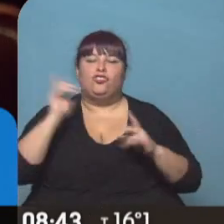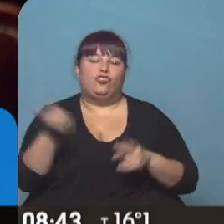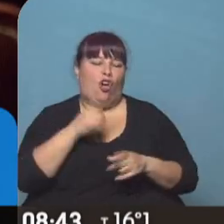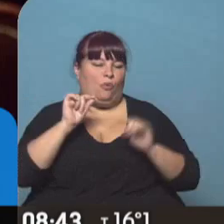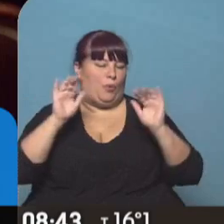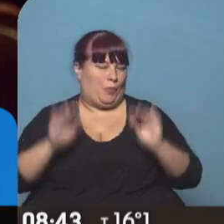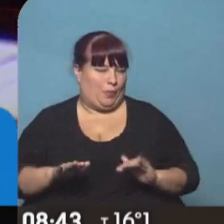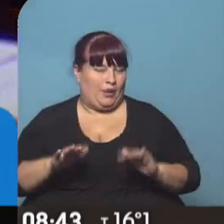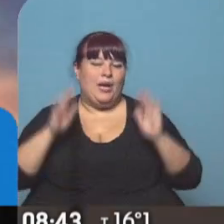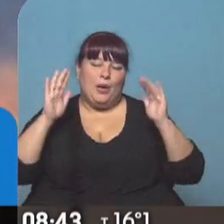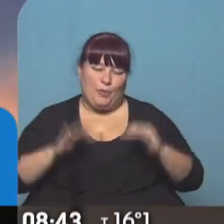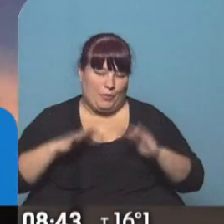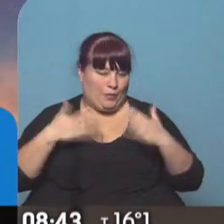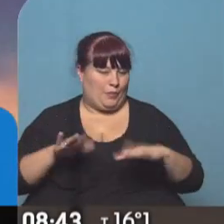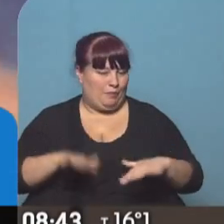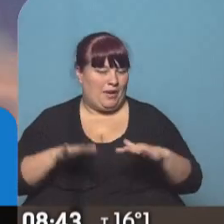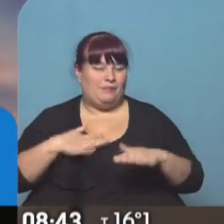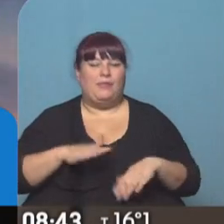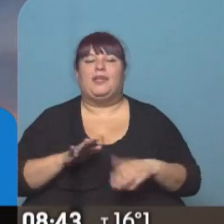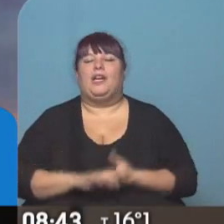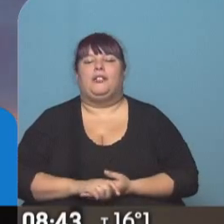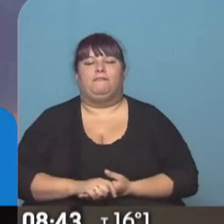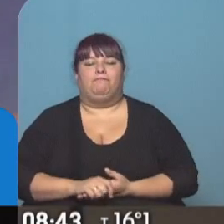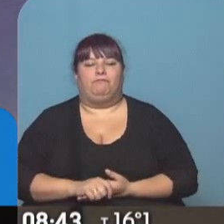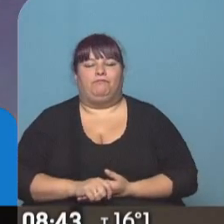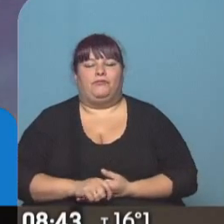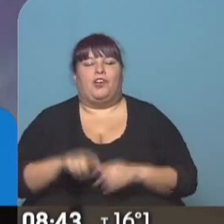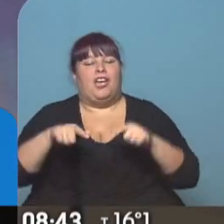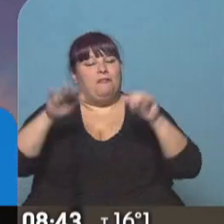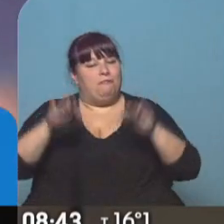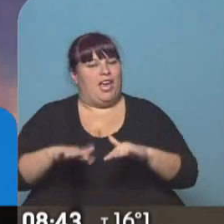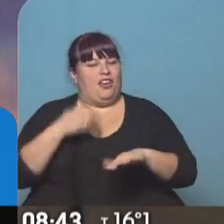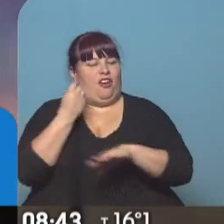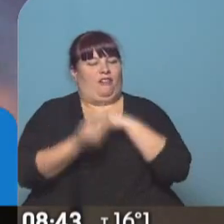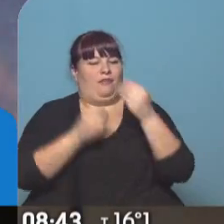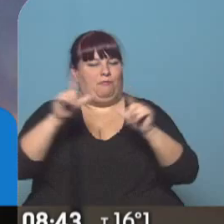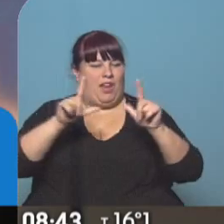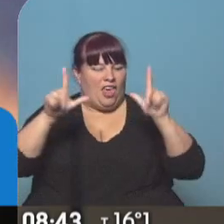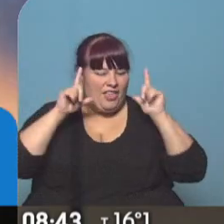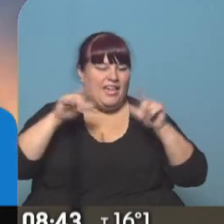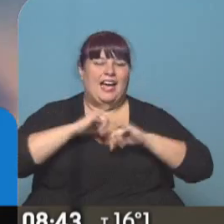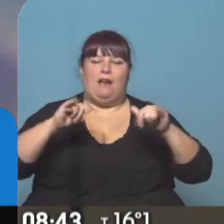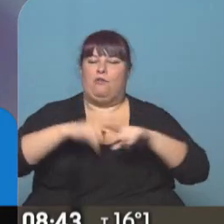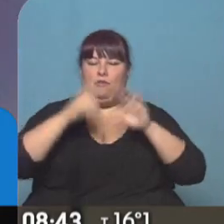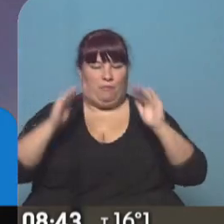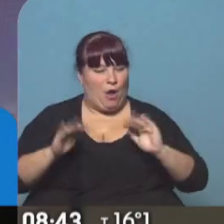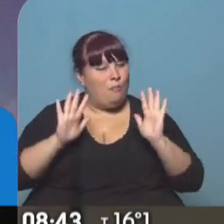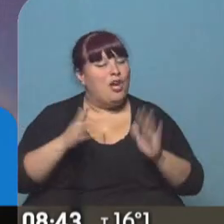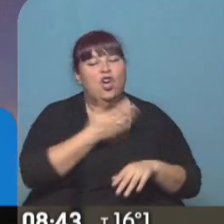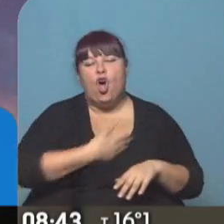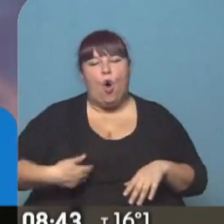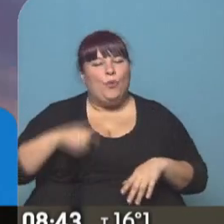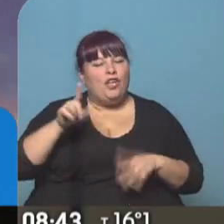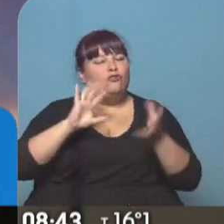aaron un poco no si bajaron el nivel de digamos de presencia en los medios y de campaña política pero el gobierno